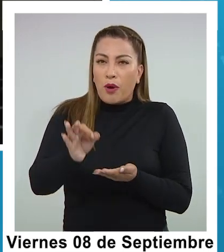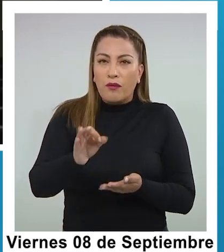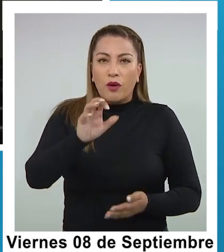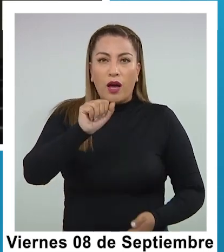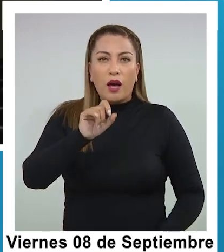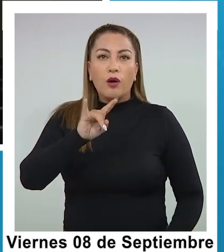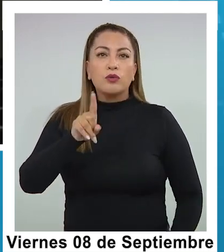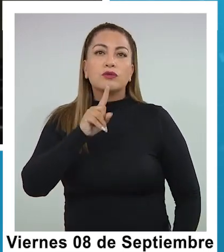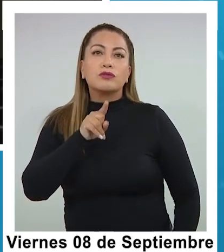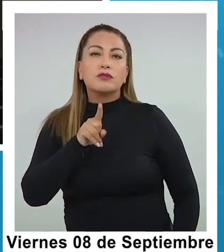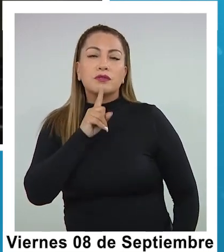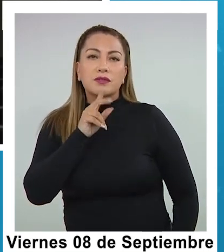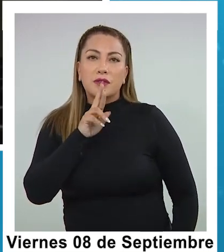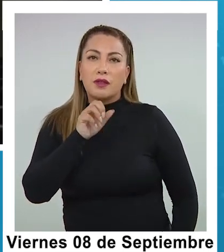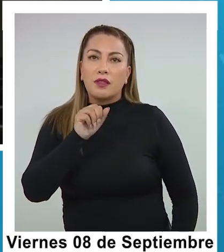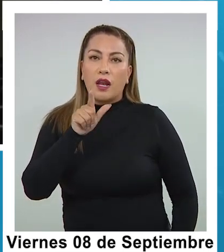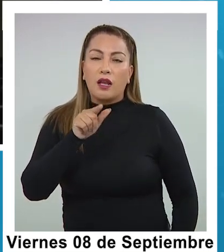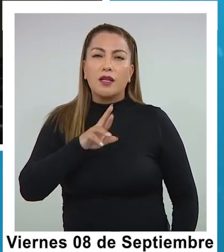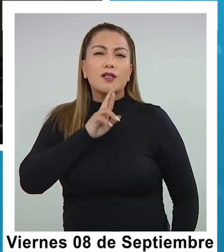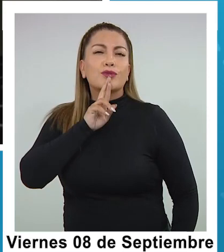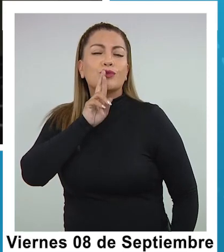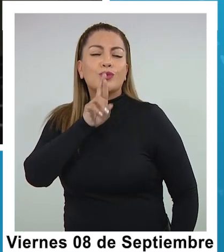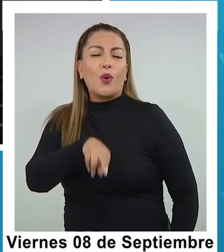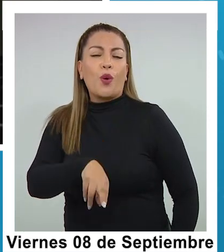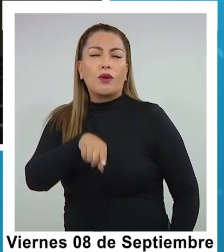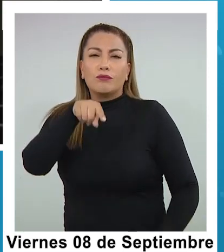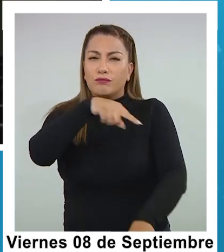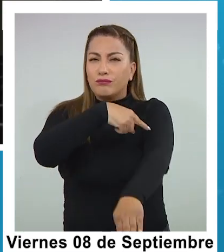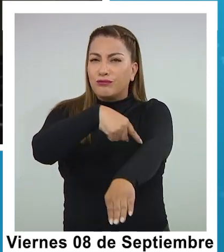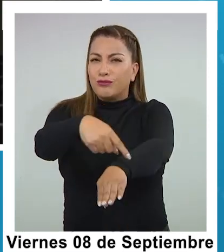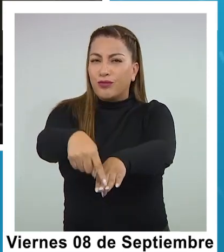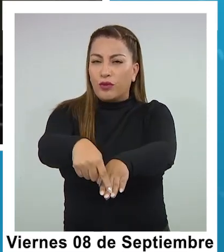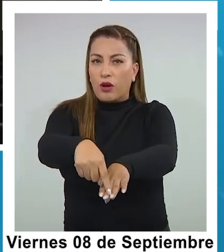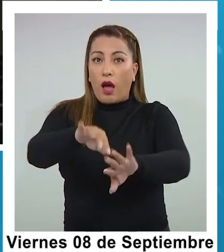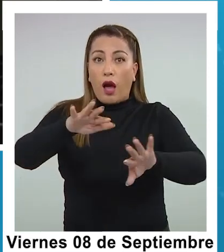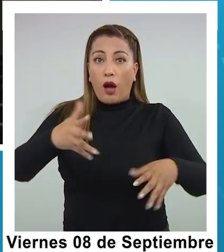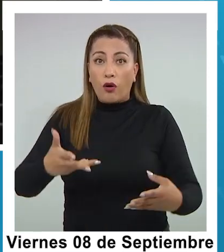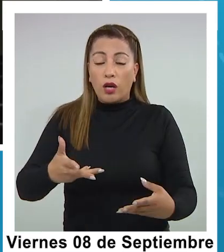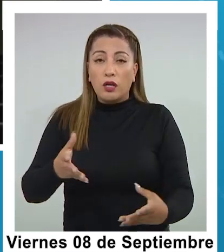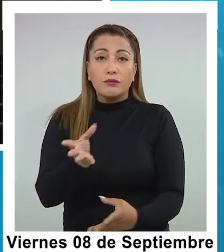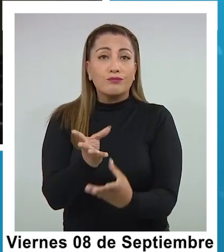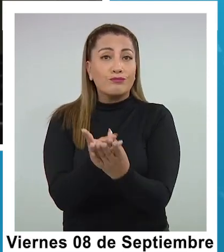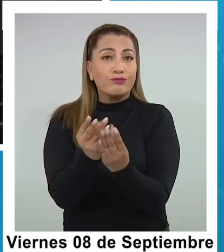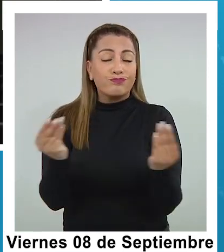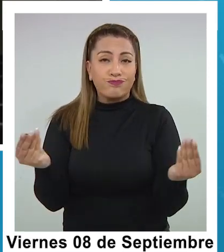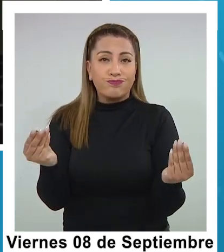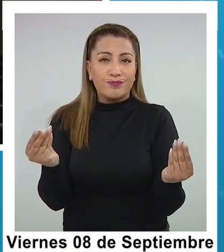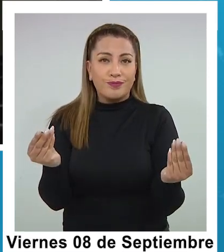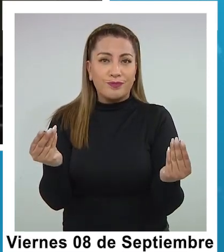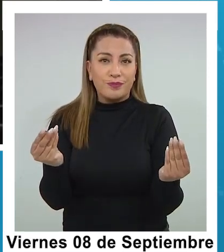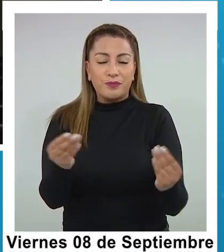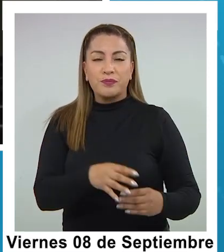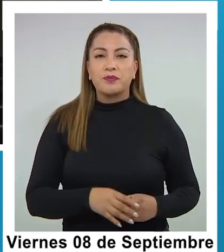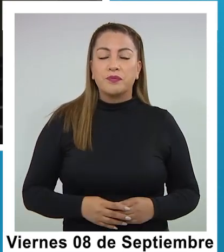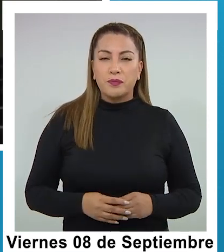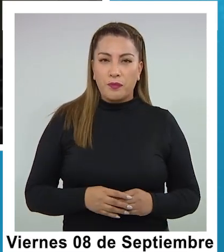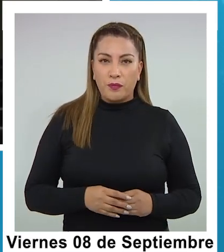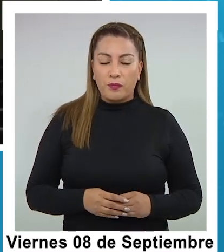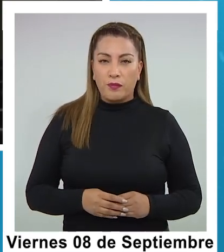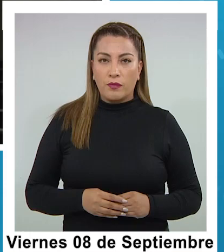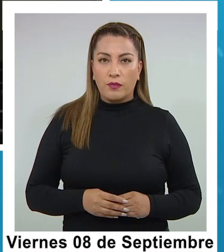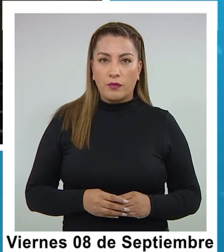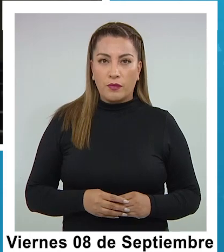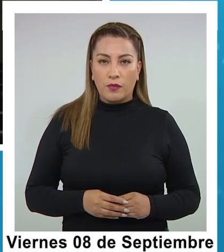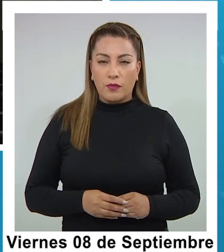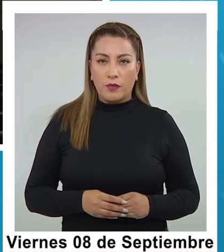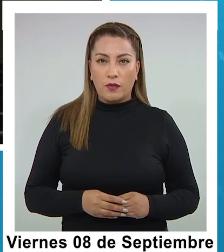¿verdad? En el sur extremo de Chile, que hoy día ya no existen, que fueron exterminados. Entonces, en